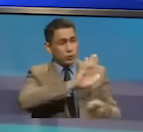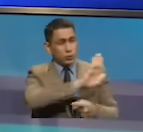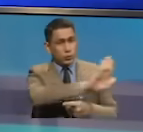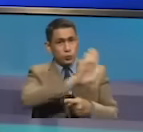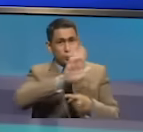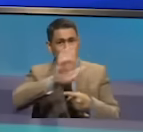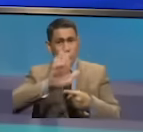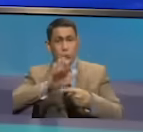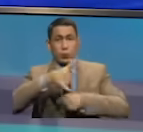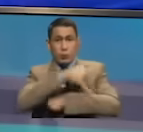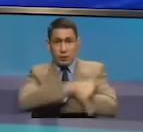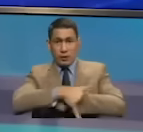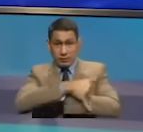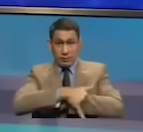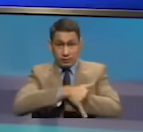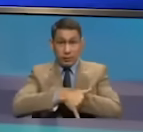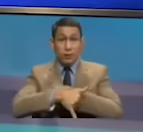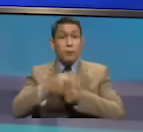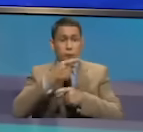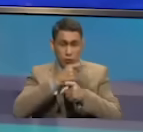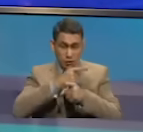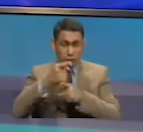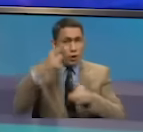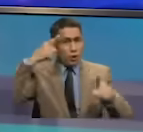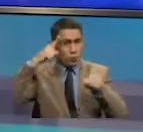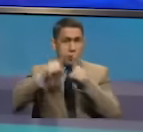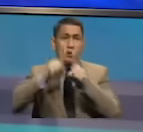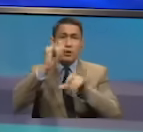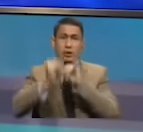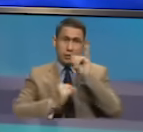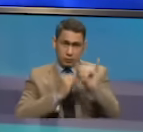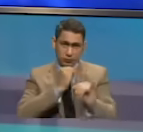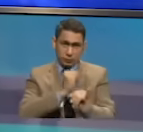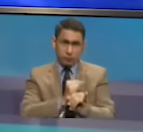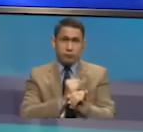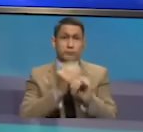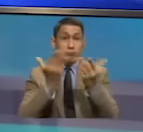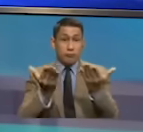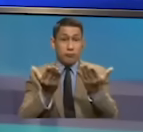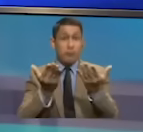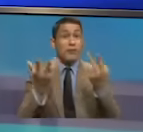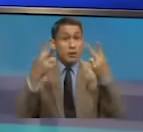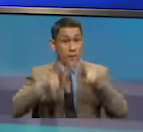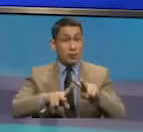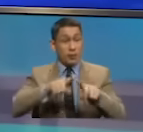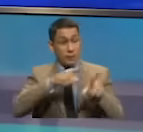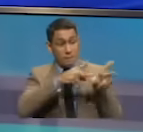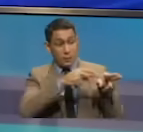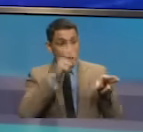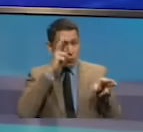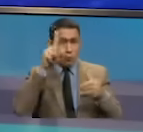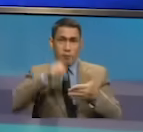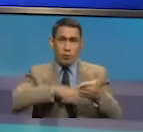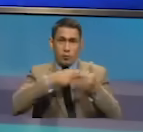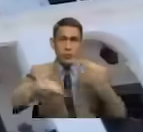la cooperación internacional para así obtener información de personas que ingresen al Ecuador.